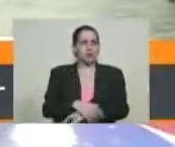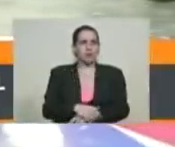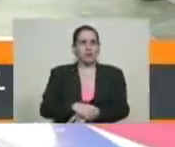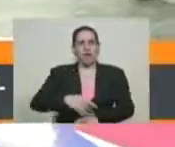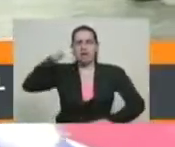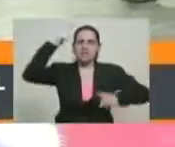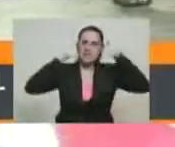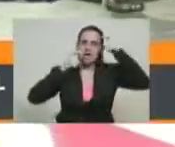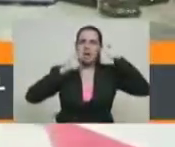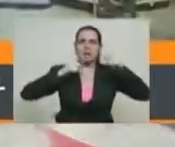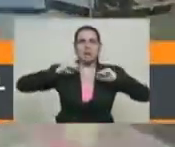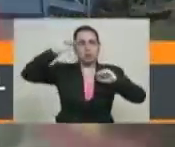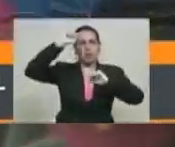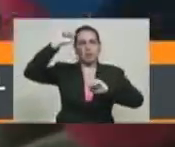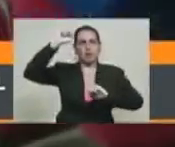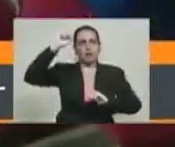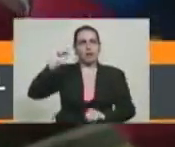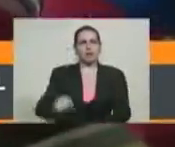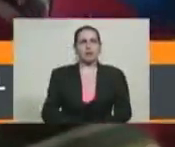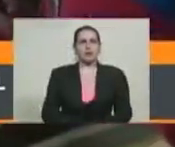¡Chávez vive!